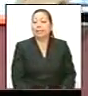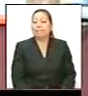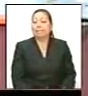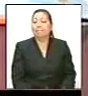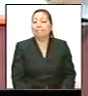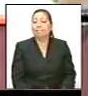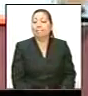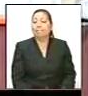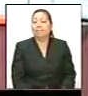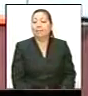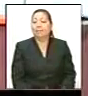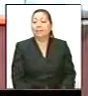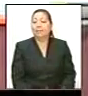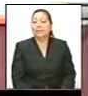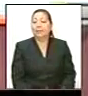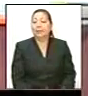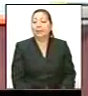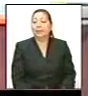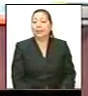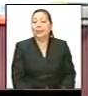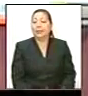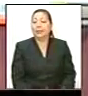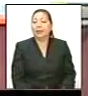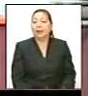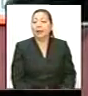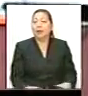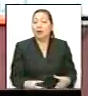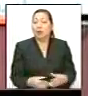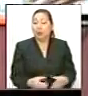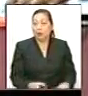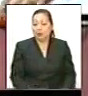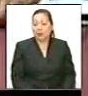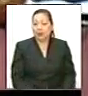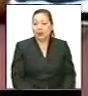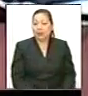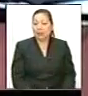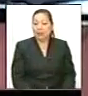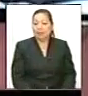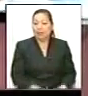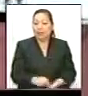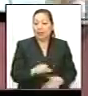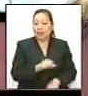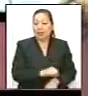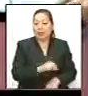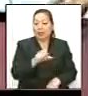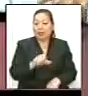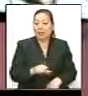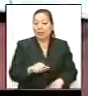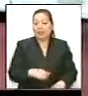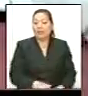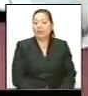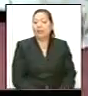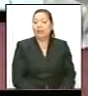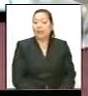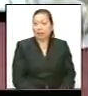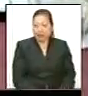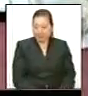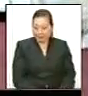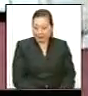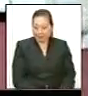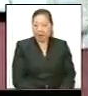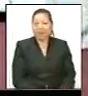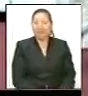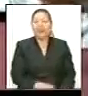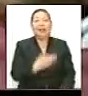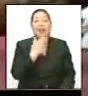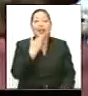dando la palabra al presidente de la Comisión de Pueblos Andinos, antes. Gracias, señor